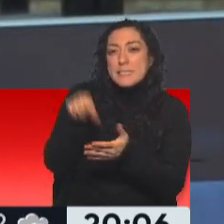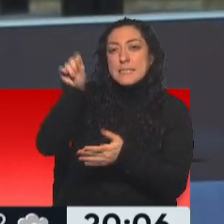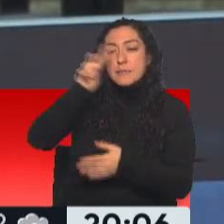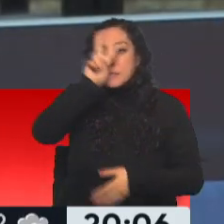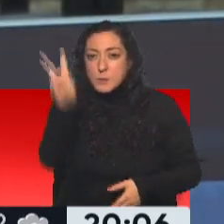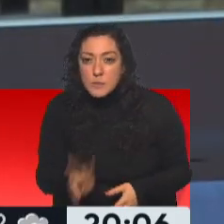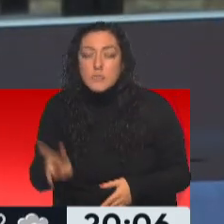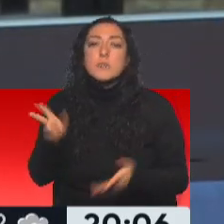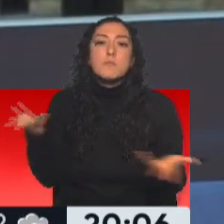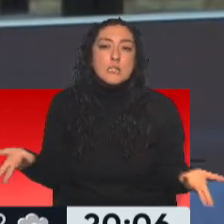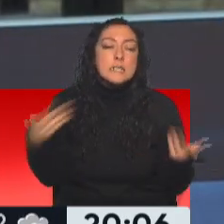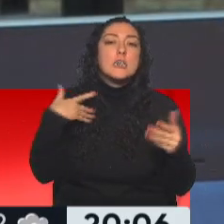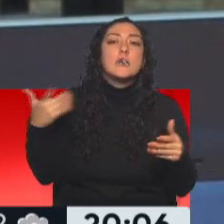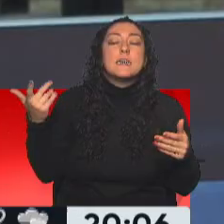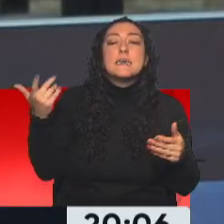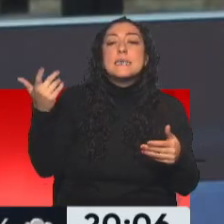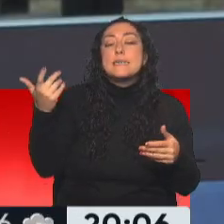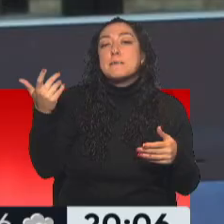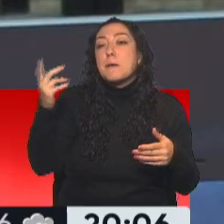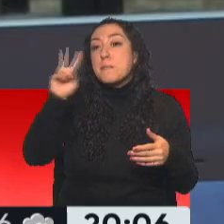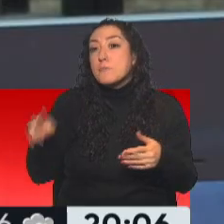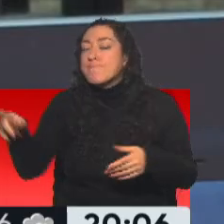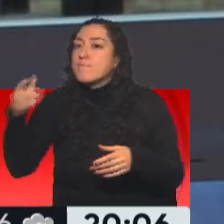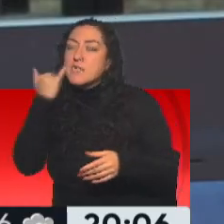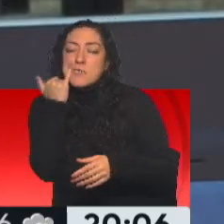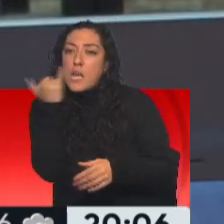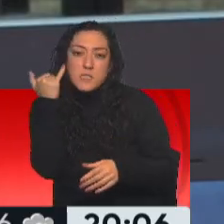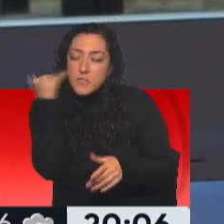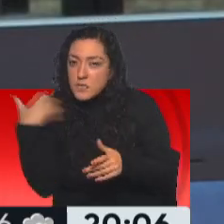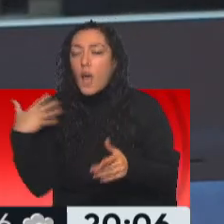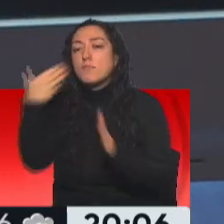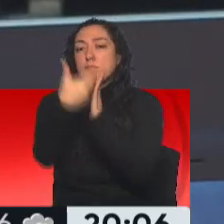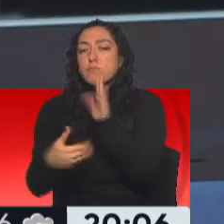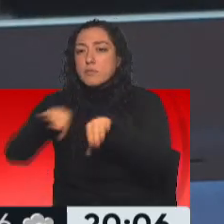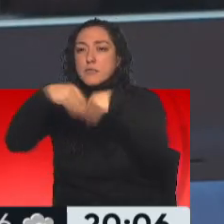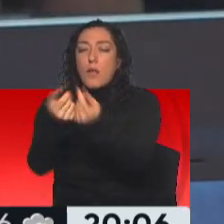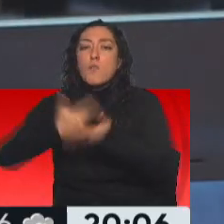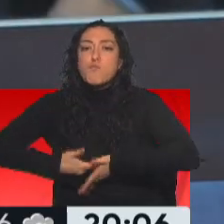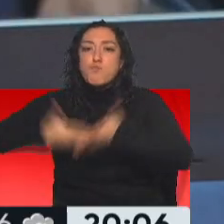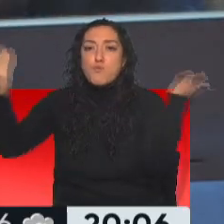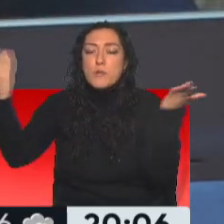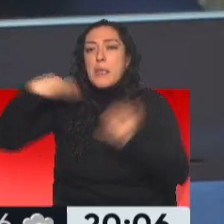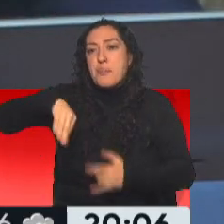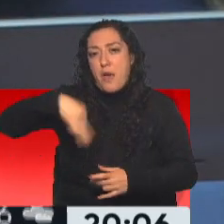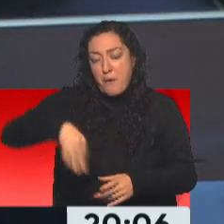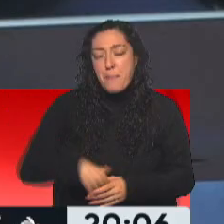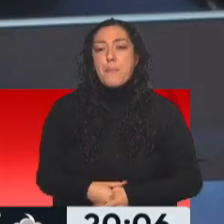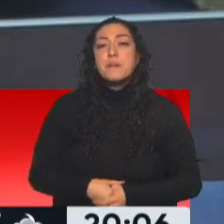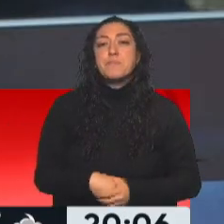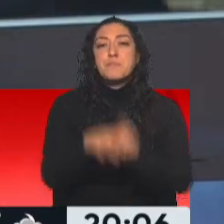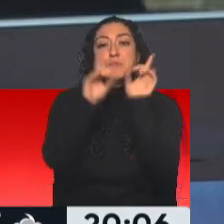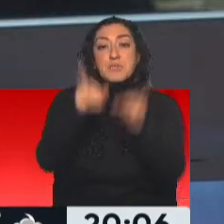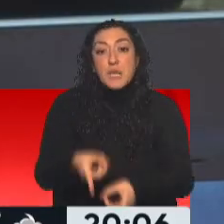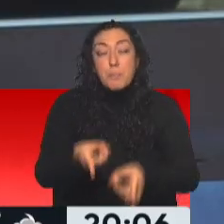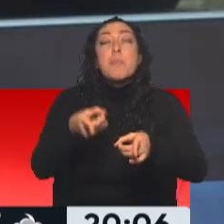pedía al Consejo Electoral de Venezuela que publique inmediatamente los resultados de las mesas de votación y además